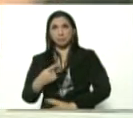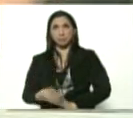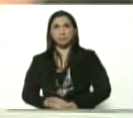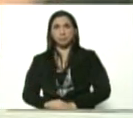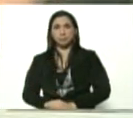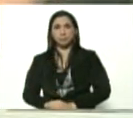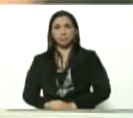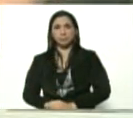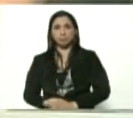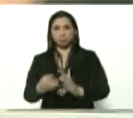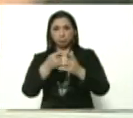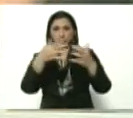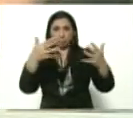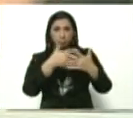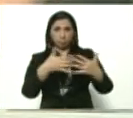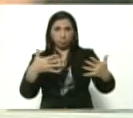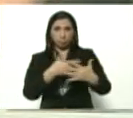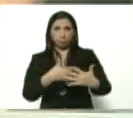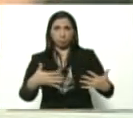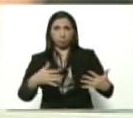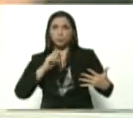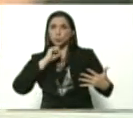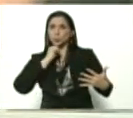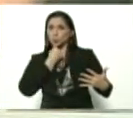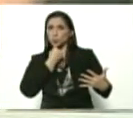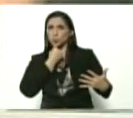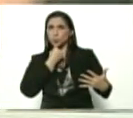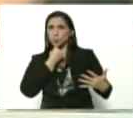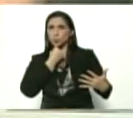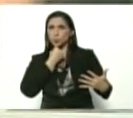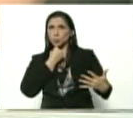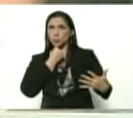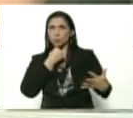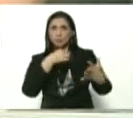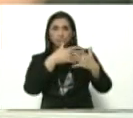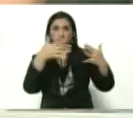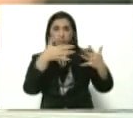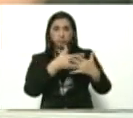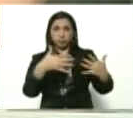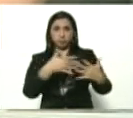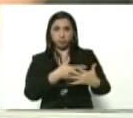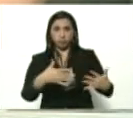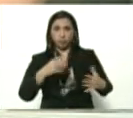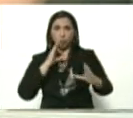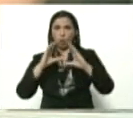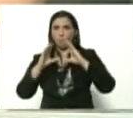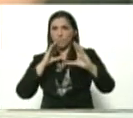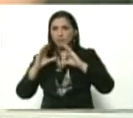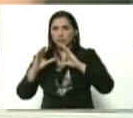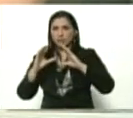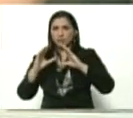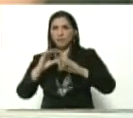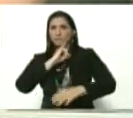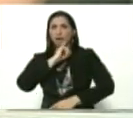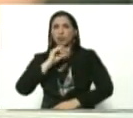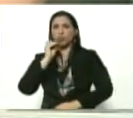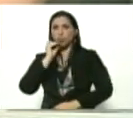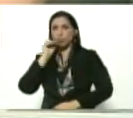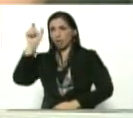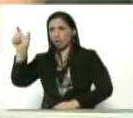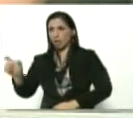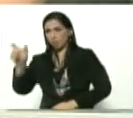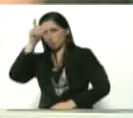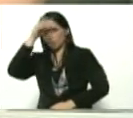en los documentos desclasificados de las, perdón, clasificados de las conversaciones entre Iván Duque y Donald Trump.